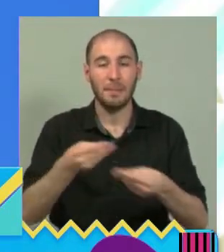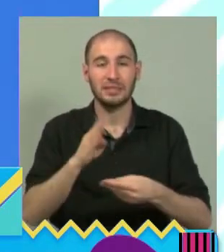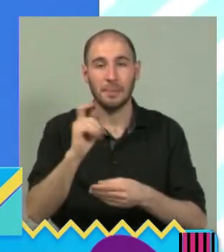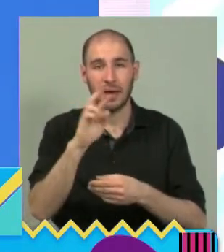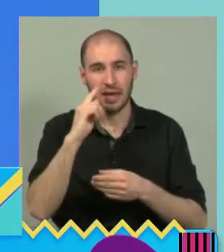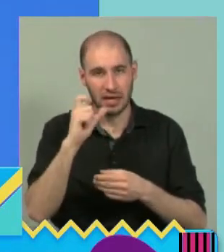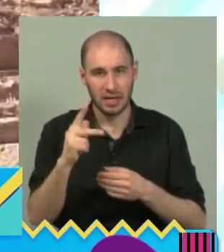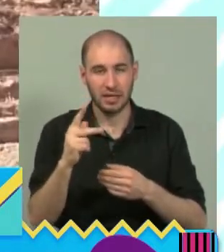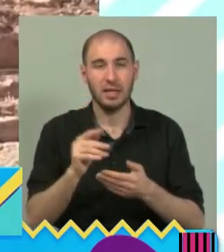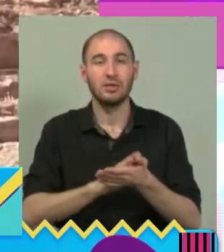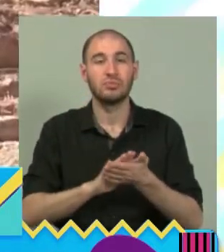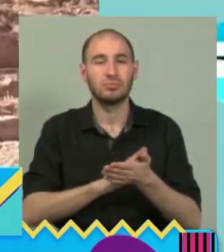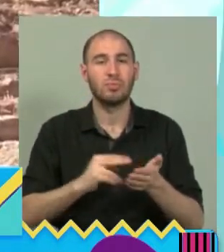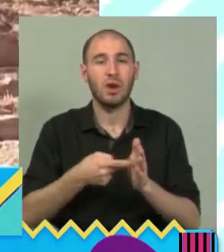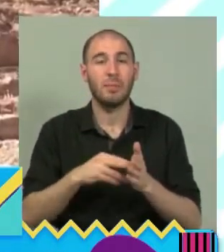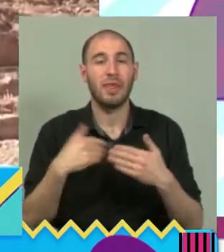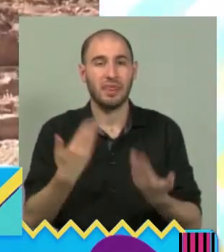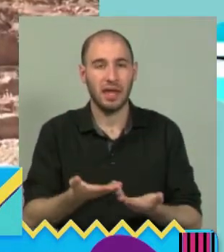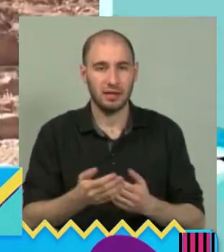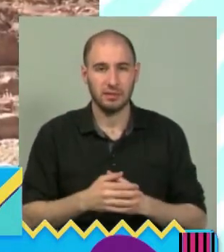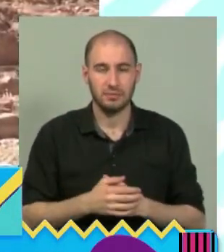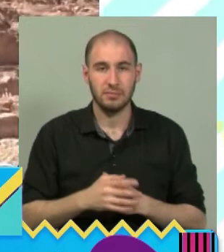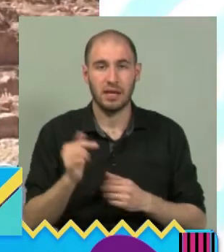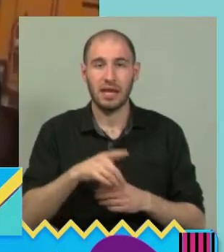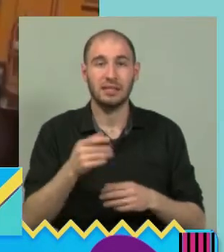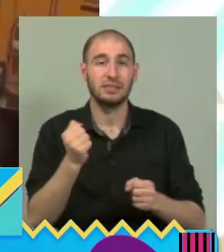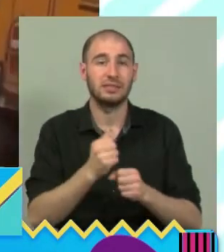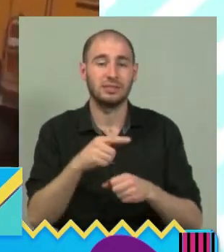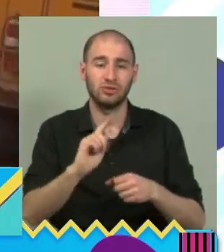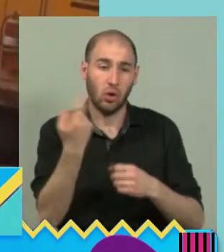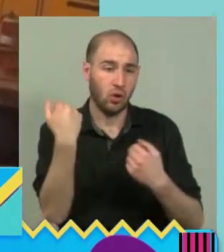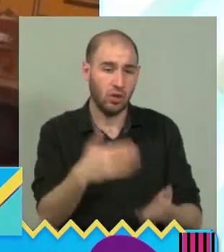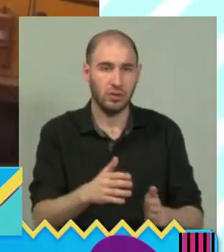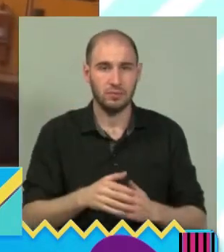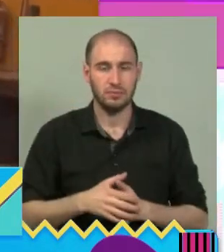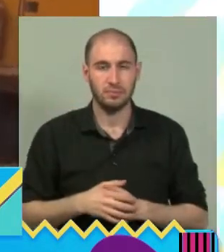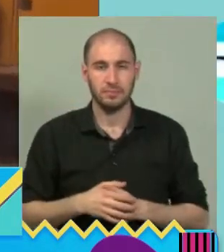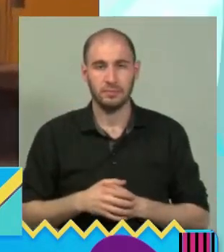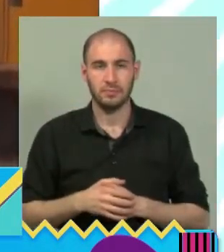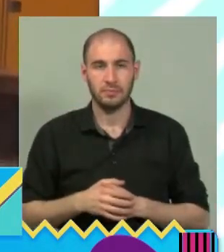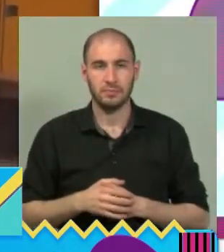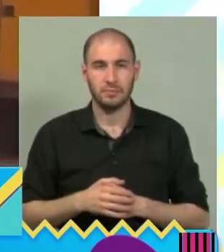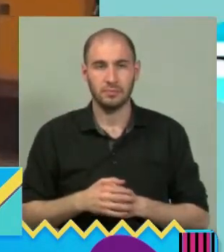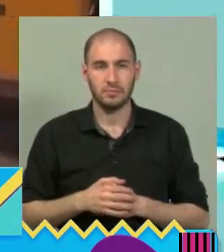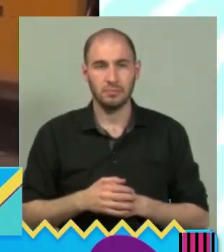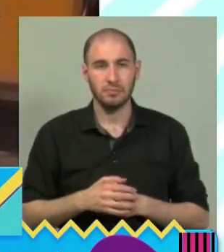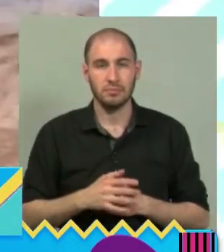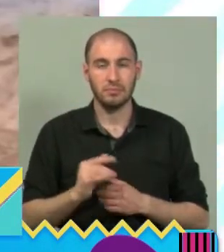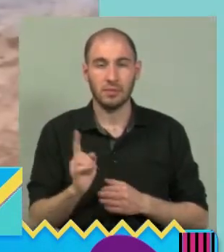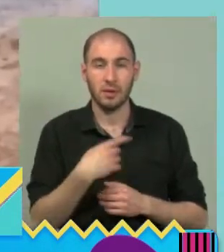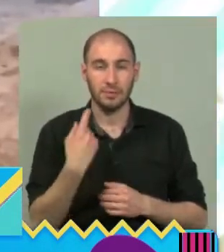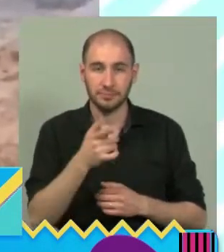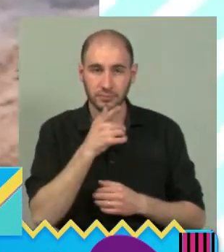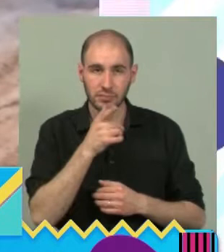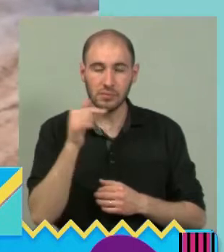les arregló el problema que tenían de desamparo. O sea, entonces, nosotros vemos que